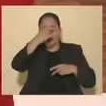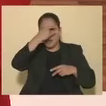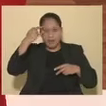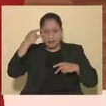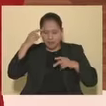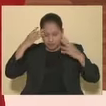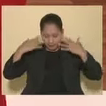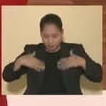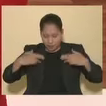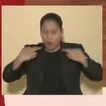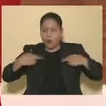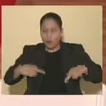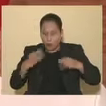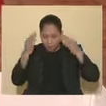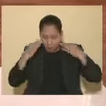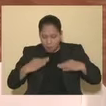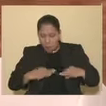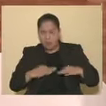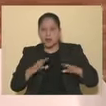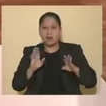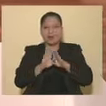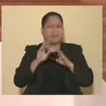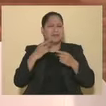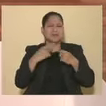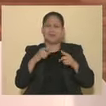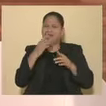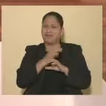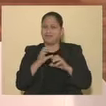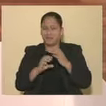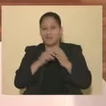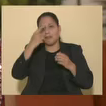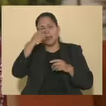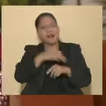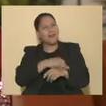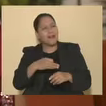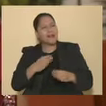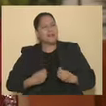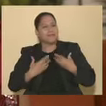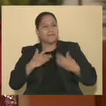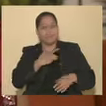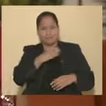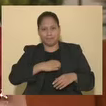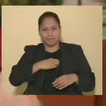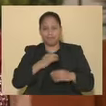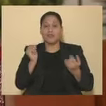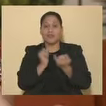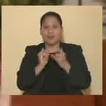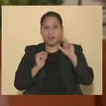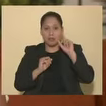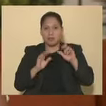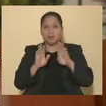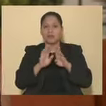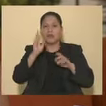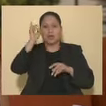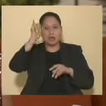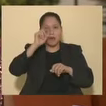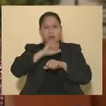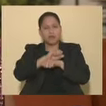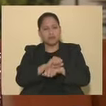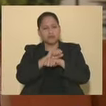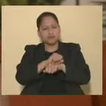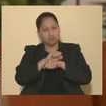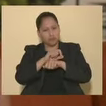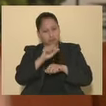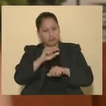excelente! Vestuarios, souvenirs, un montón de cosas para que la familia se deleite. También vamos a tener lo que son las justas a caballo, la exhibición, como